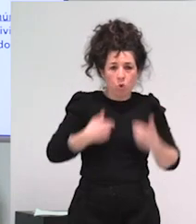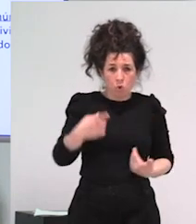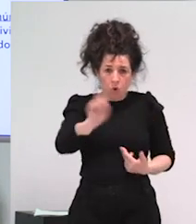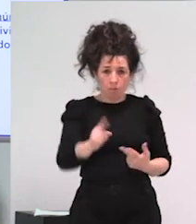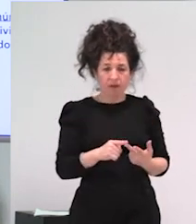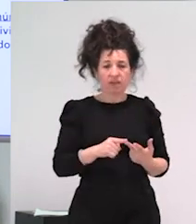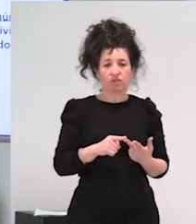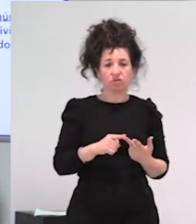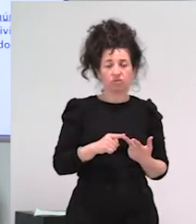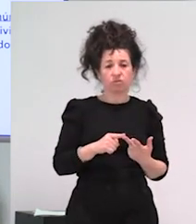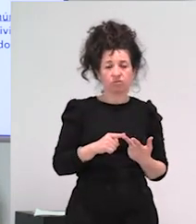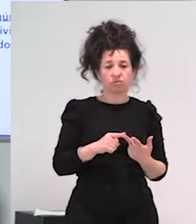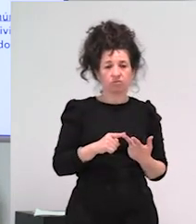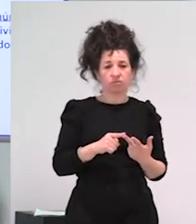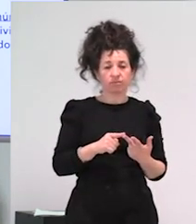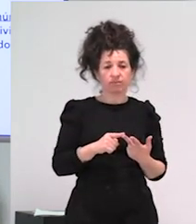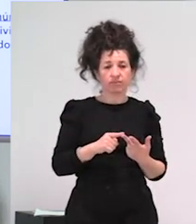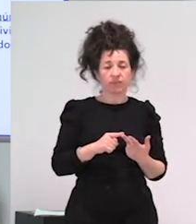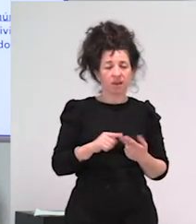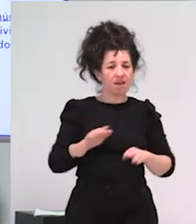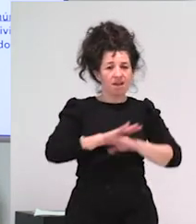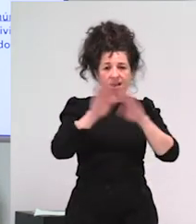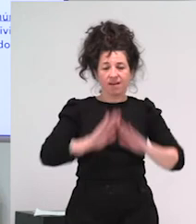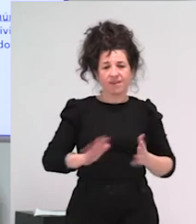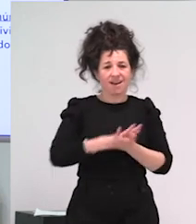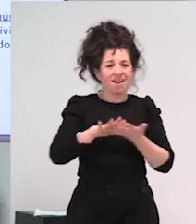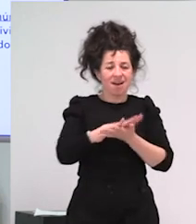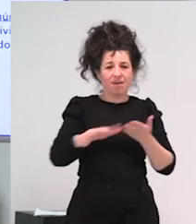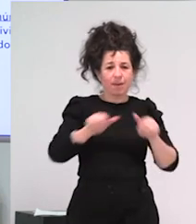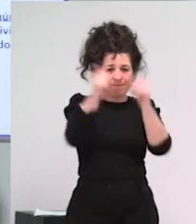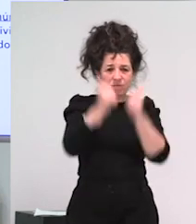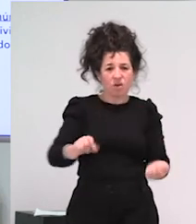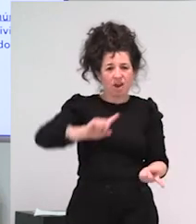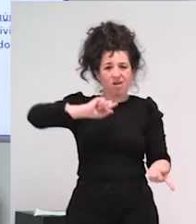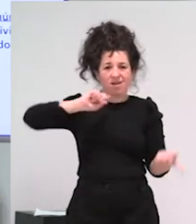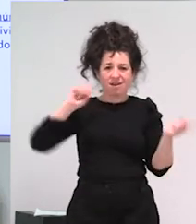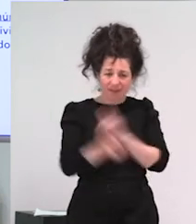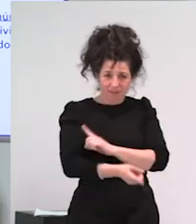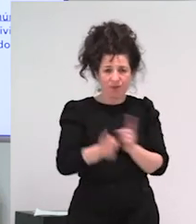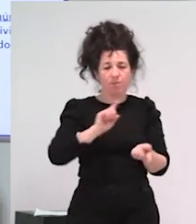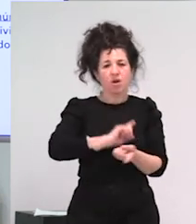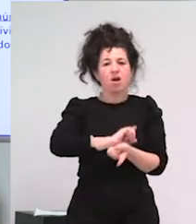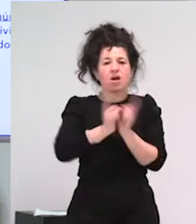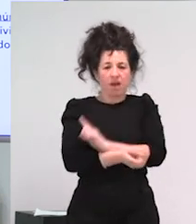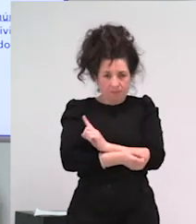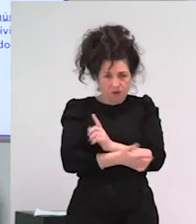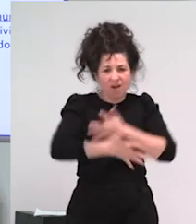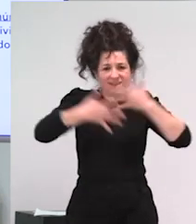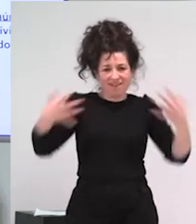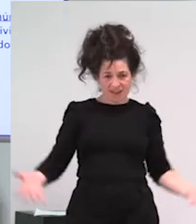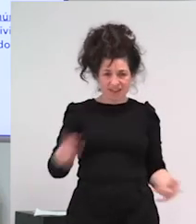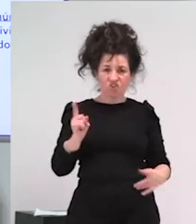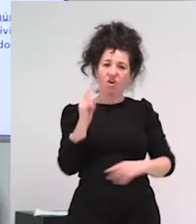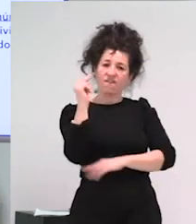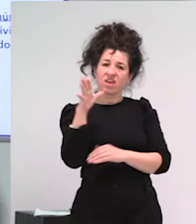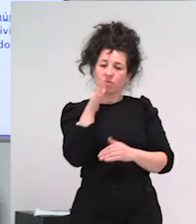hable de, en definitiva, de un cambio de modelo que sea amplio y que no solo sea de Fridays, sino que